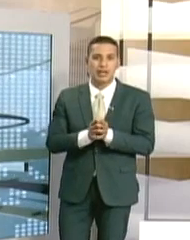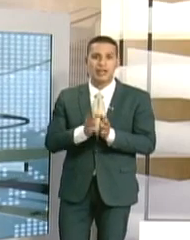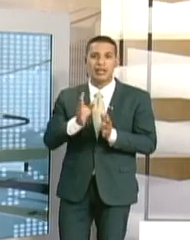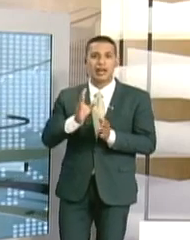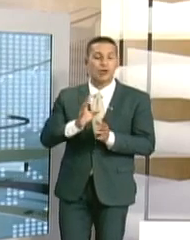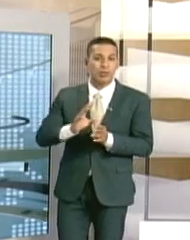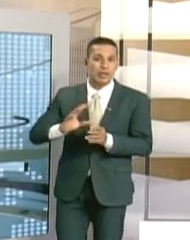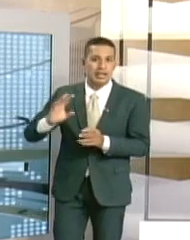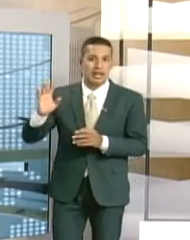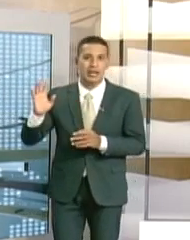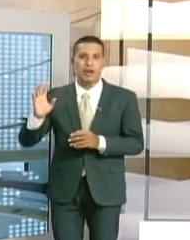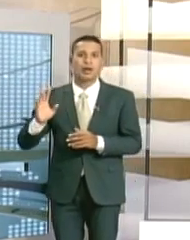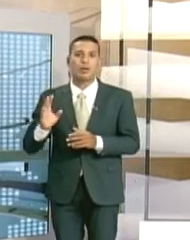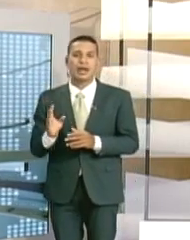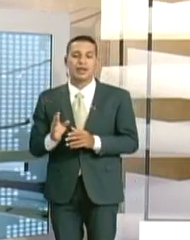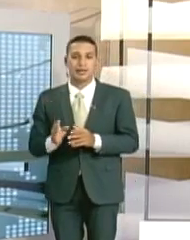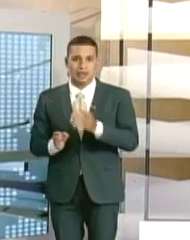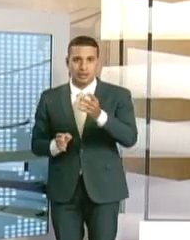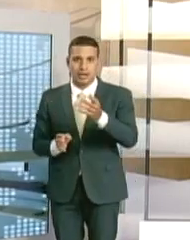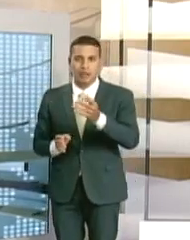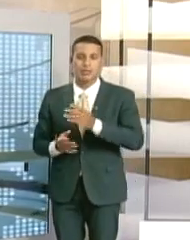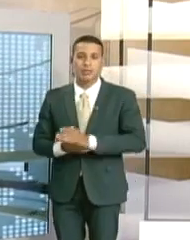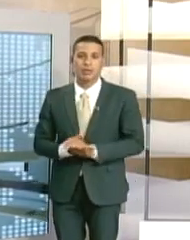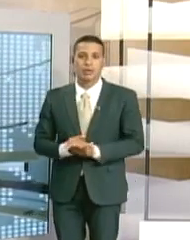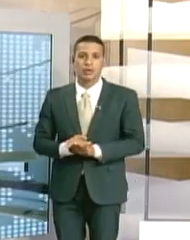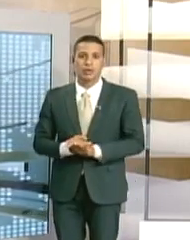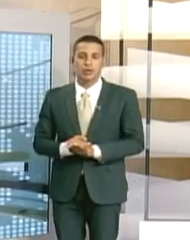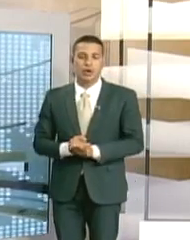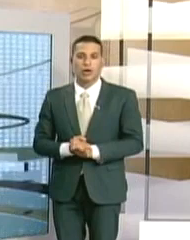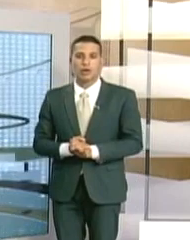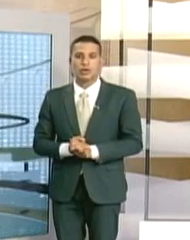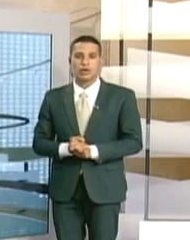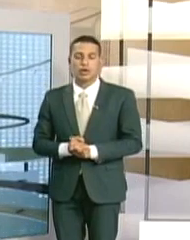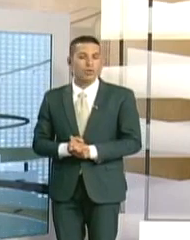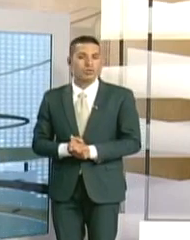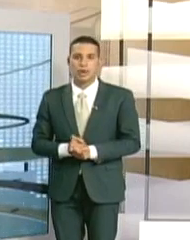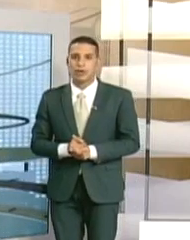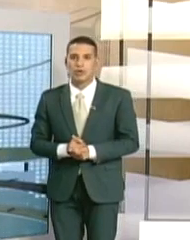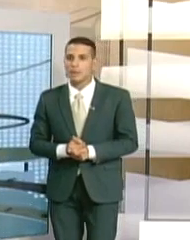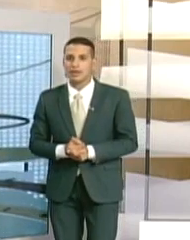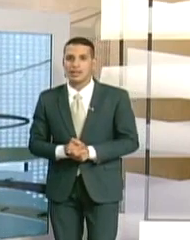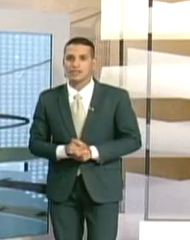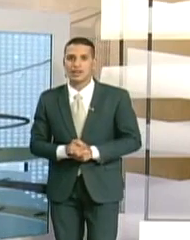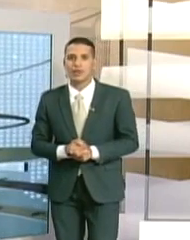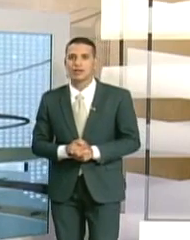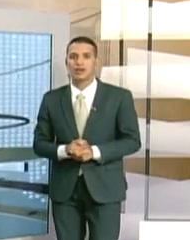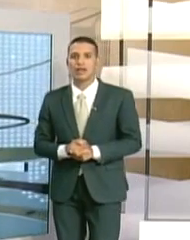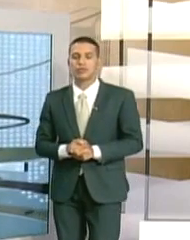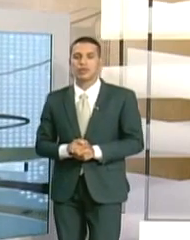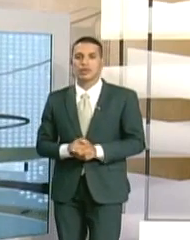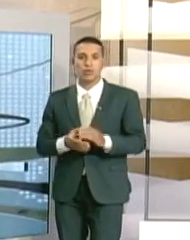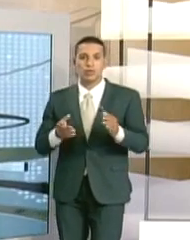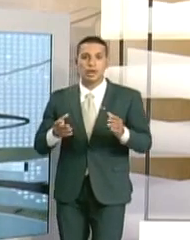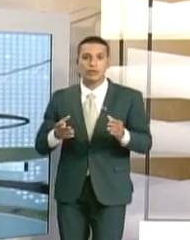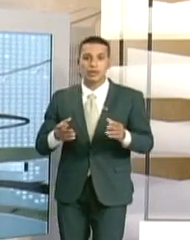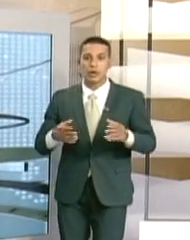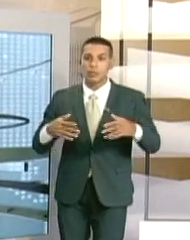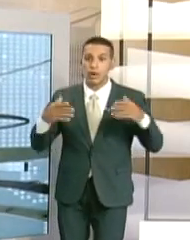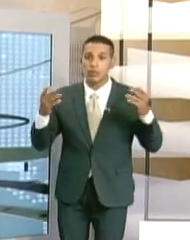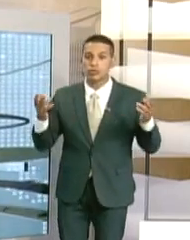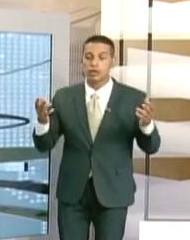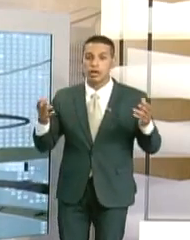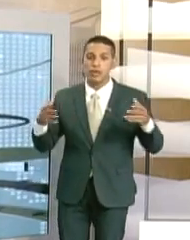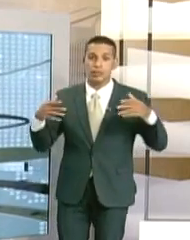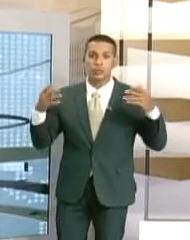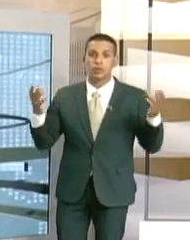pero también de la geopolítica a nivel global. Decía ahora mismo Diosdado Cabello que Hugo Chávez no le pertenece a los venezolanos, que Hugo Chávez es de